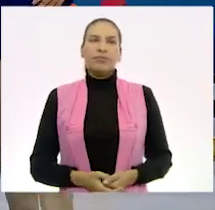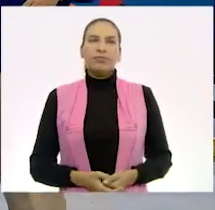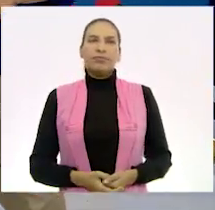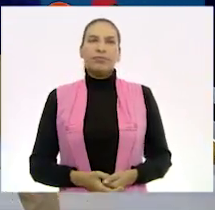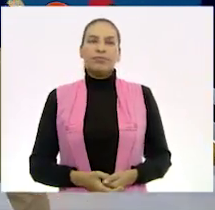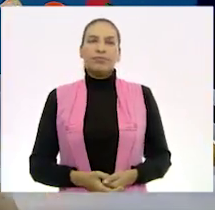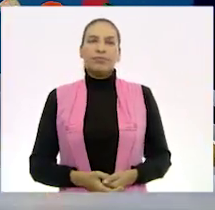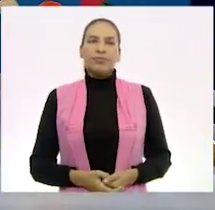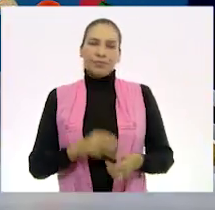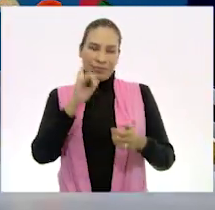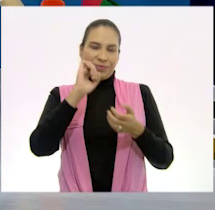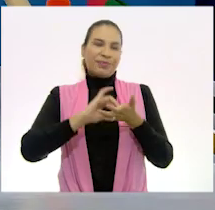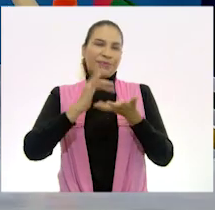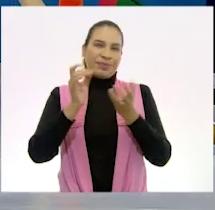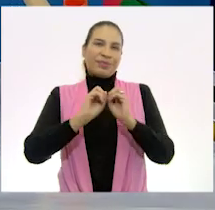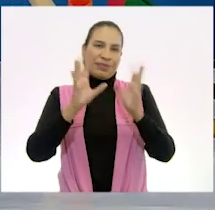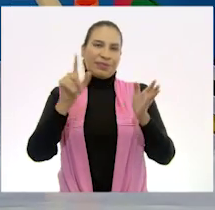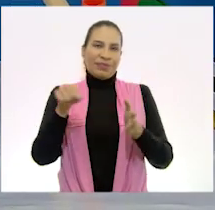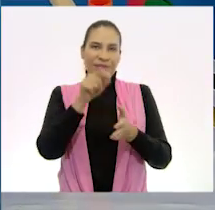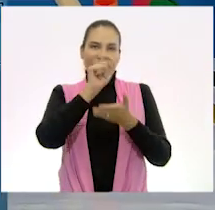Me paso de aquí. Sí, lado. Por favor.